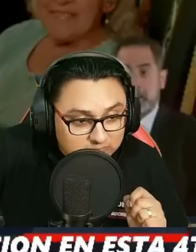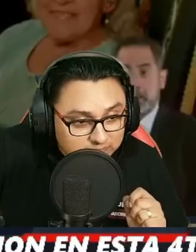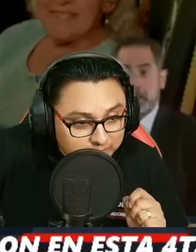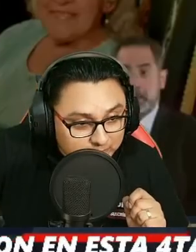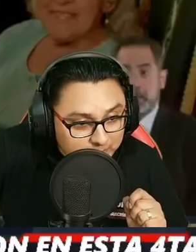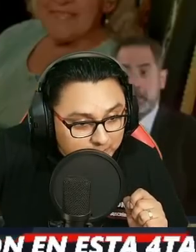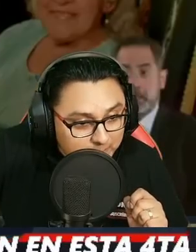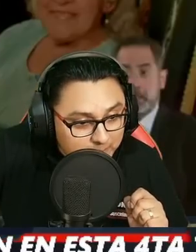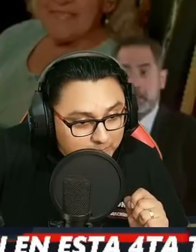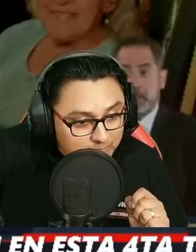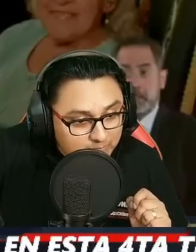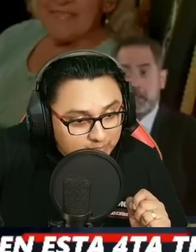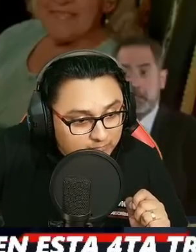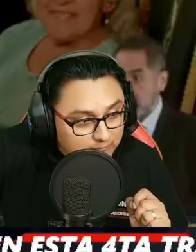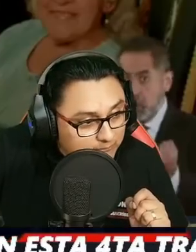burlaron.